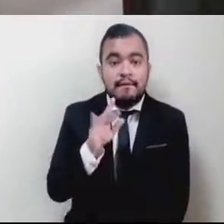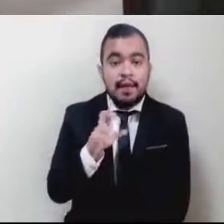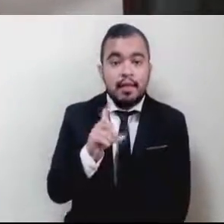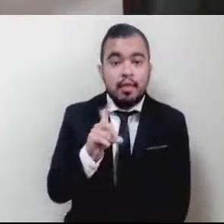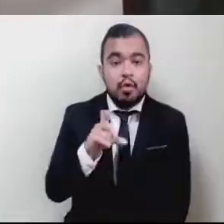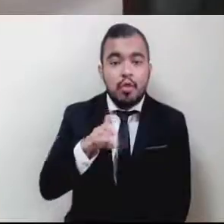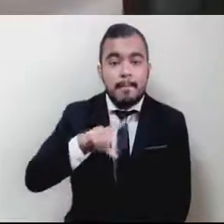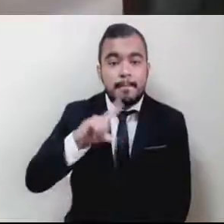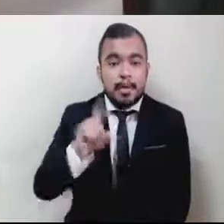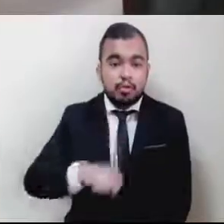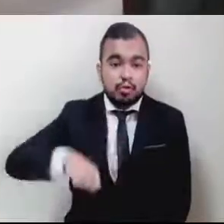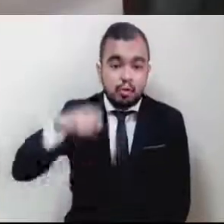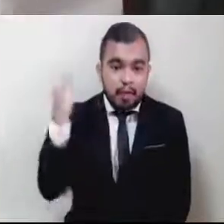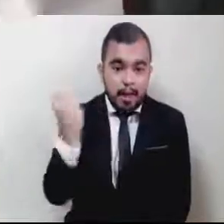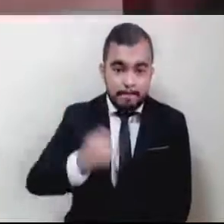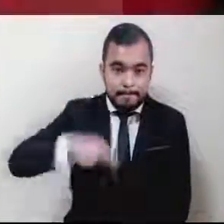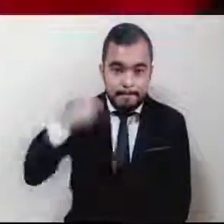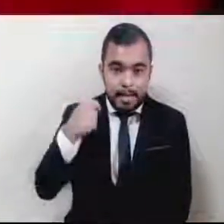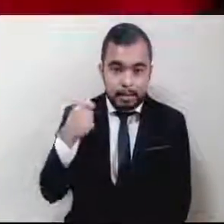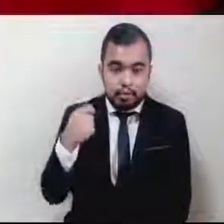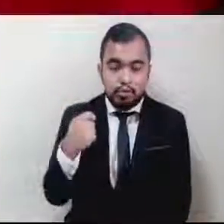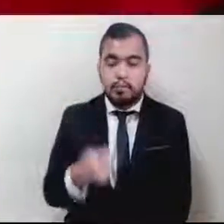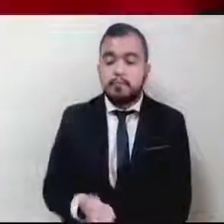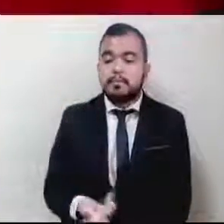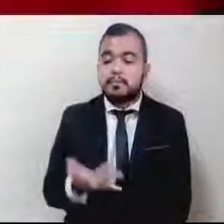Gracias, diputada.